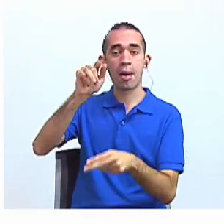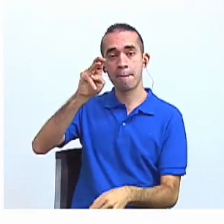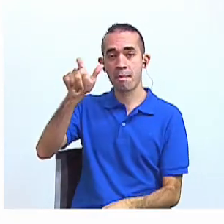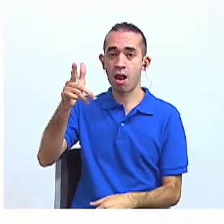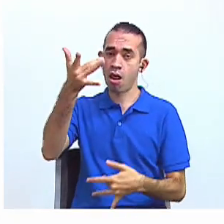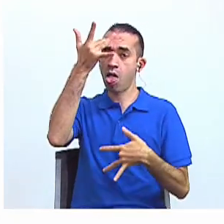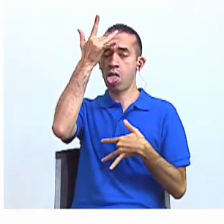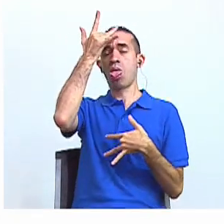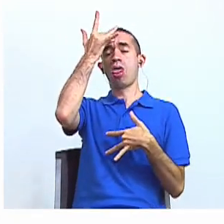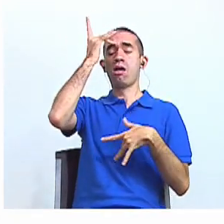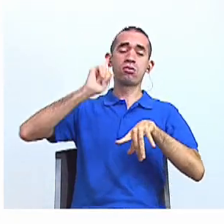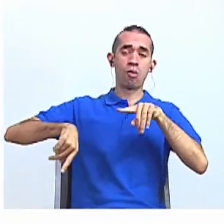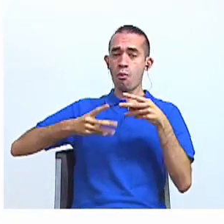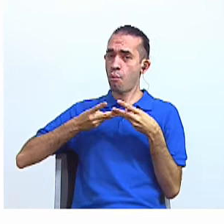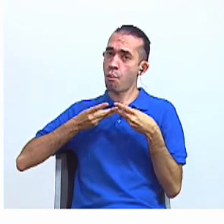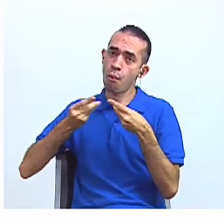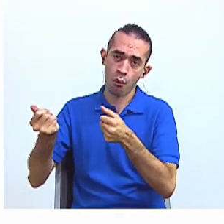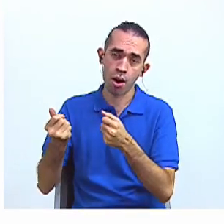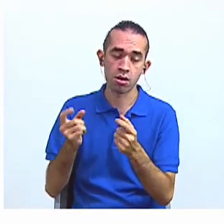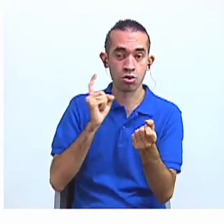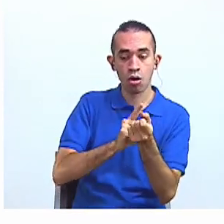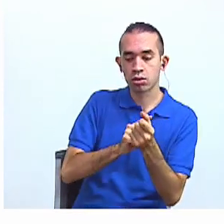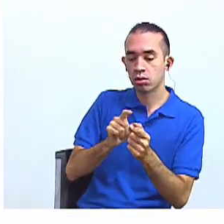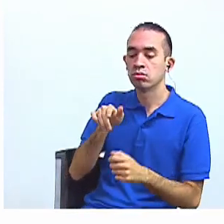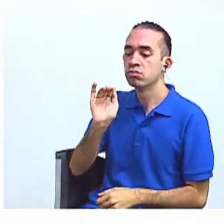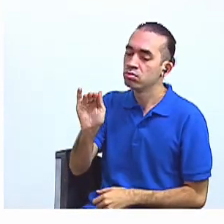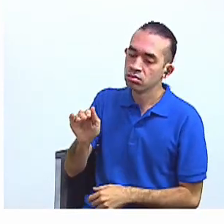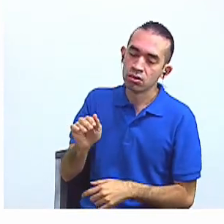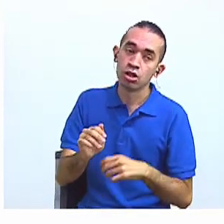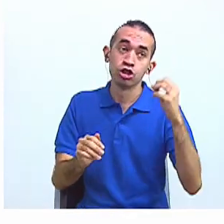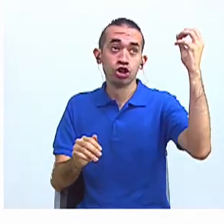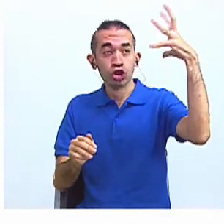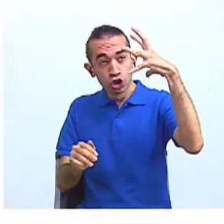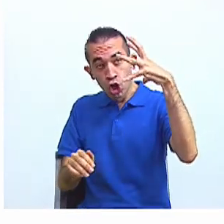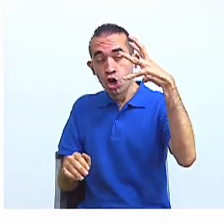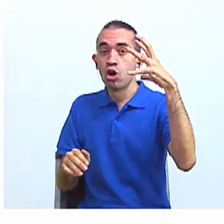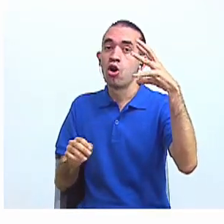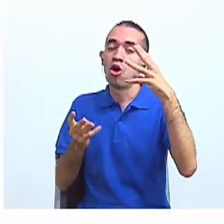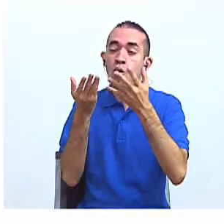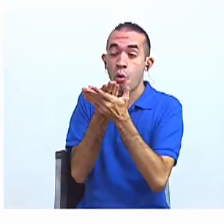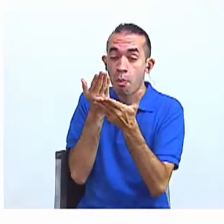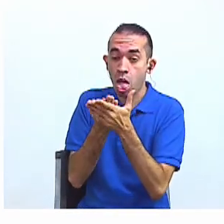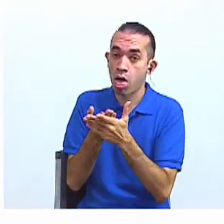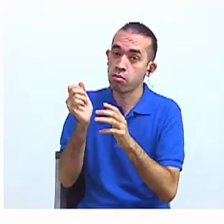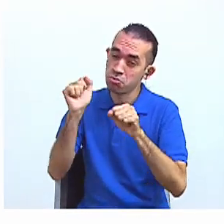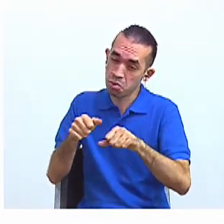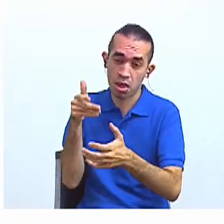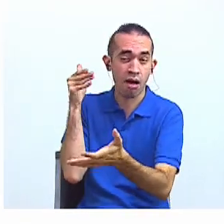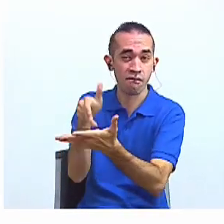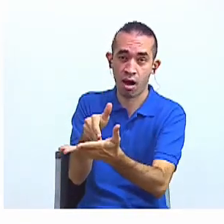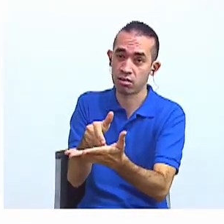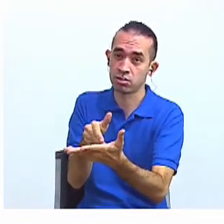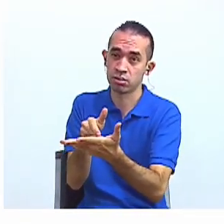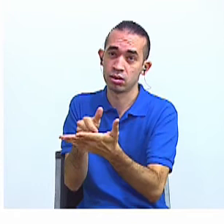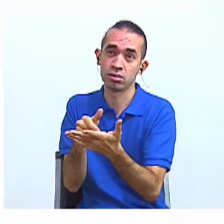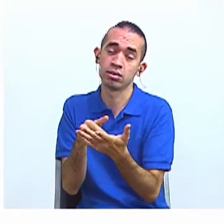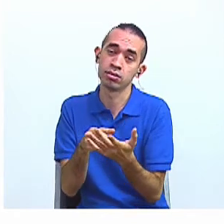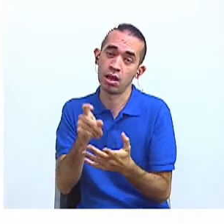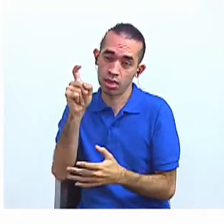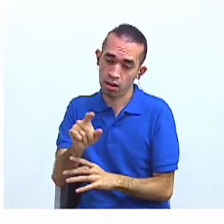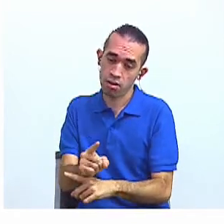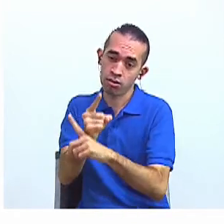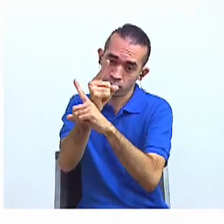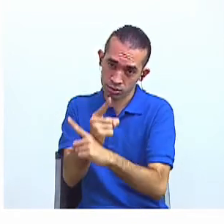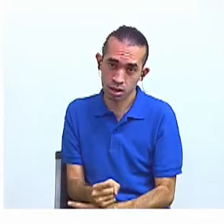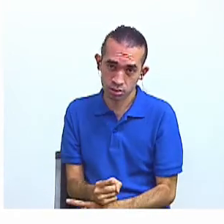enfermedad incurable. El médico indica que el sol de otoño y la humedad pueden hacerle daño. Por tal razón, le dictamina